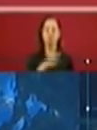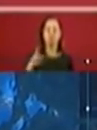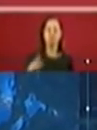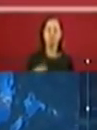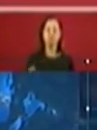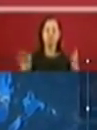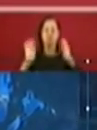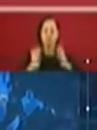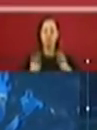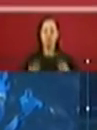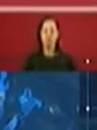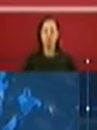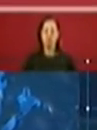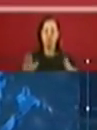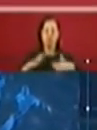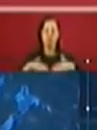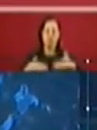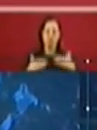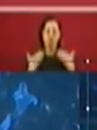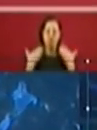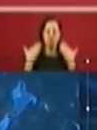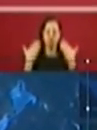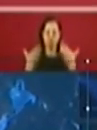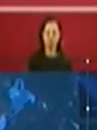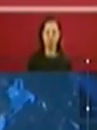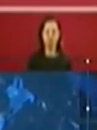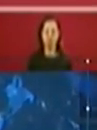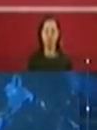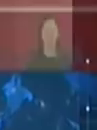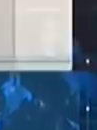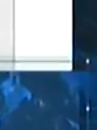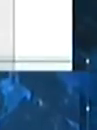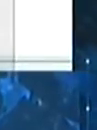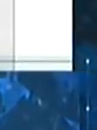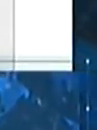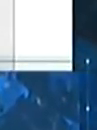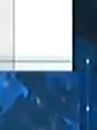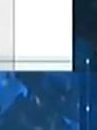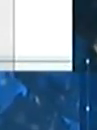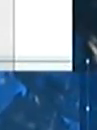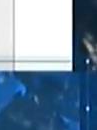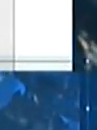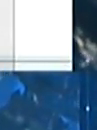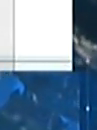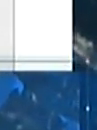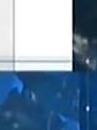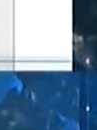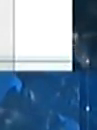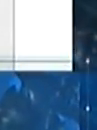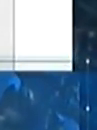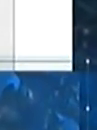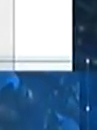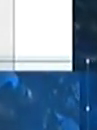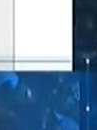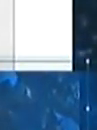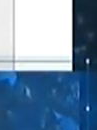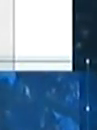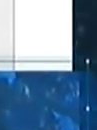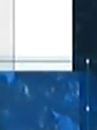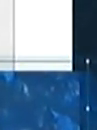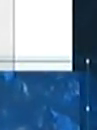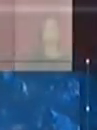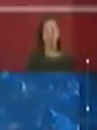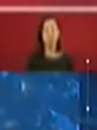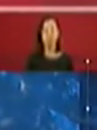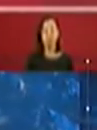creo que lo que el presidente tiene frente a sí, que es la conferencia de prensa de todos los días, y en las que el presidente de